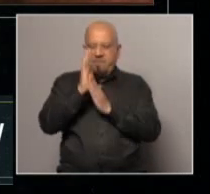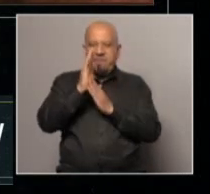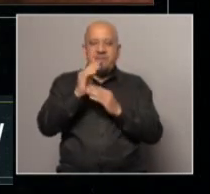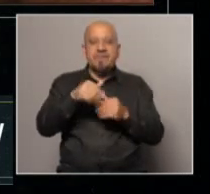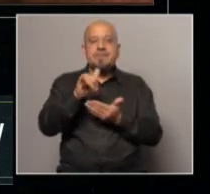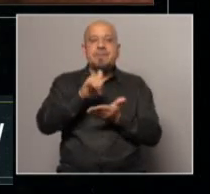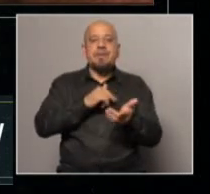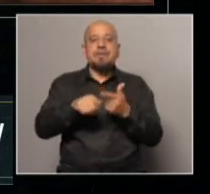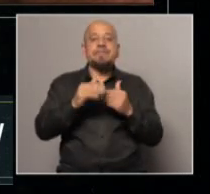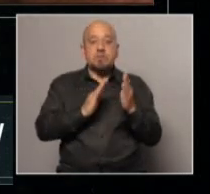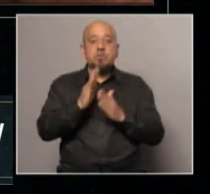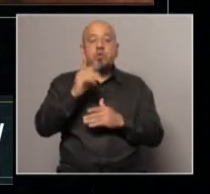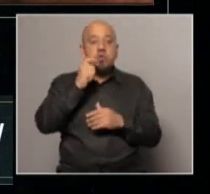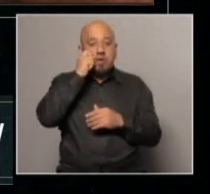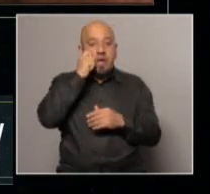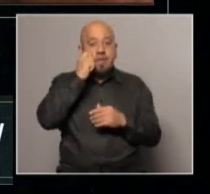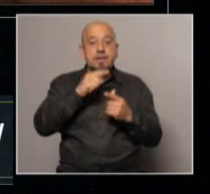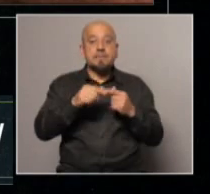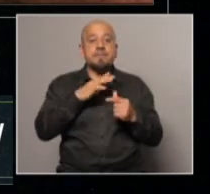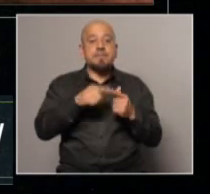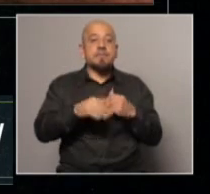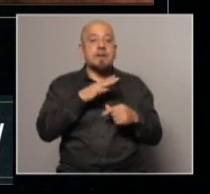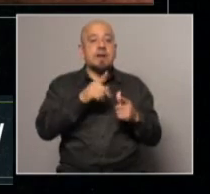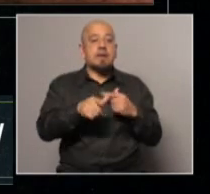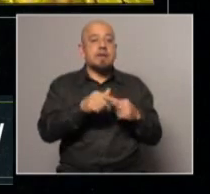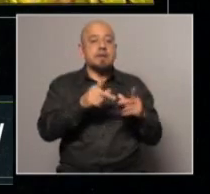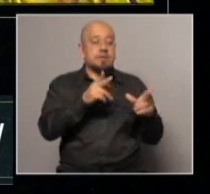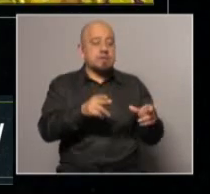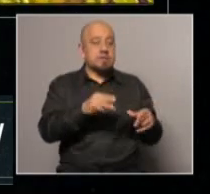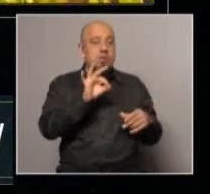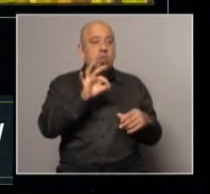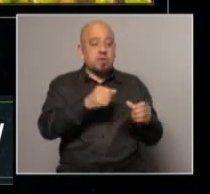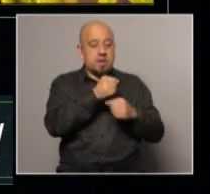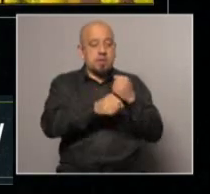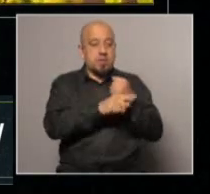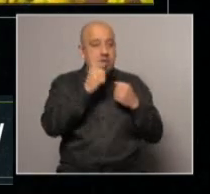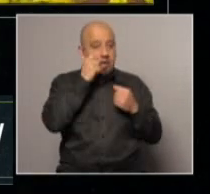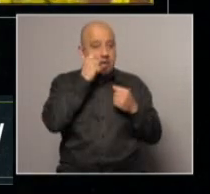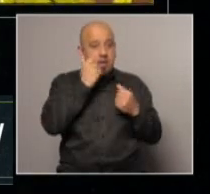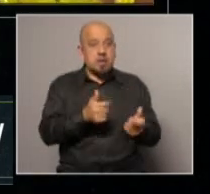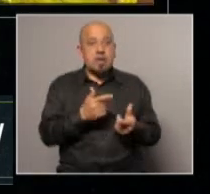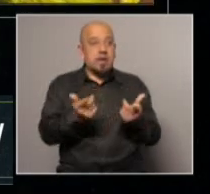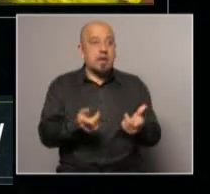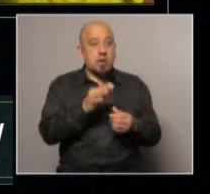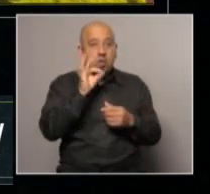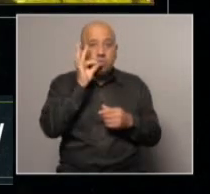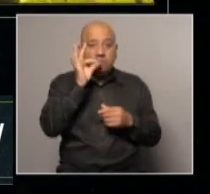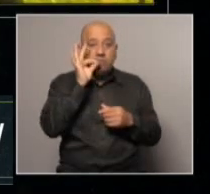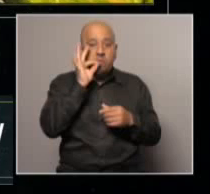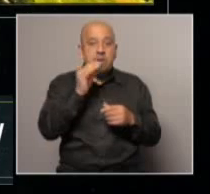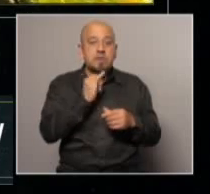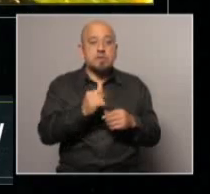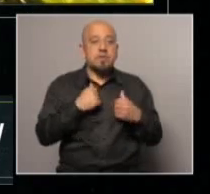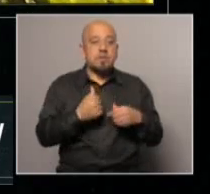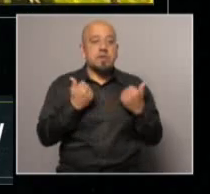es. Subió la edad, sí, claro. O sea, hay consumidores de tramos etarios de 50 y más años que empiezan a consumir cannabis porque les reporta